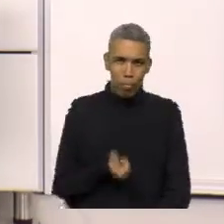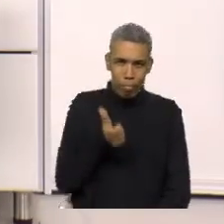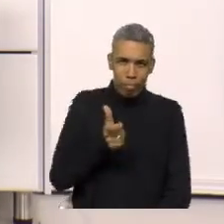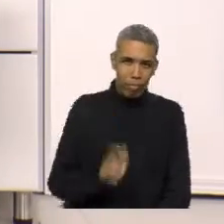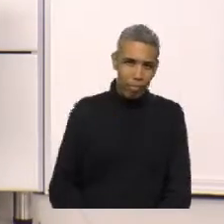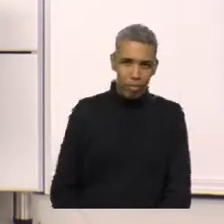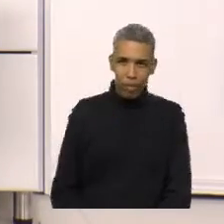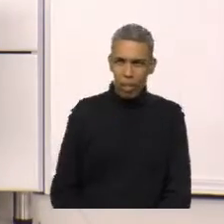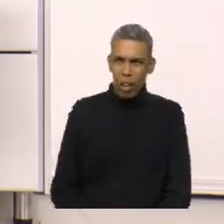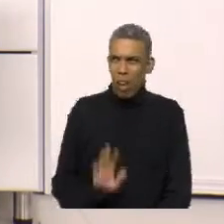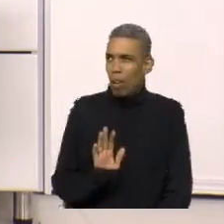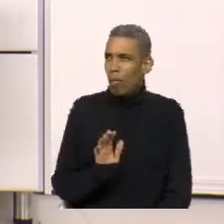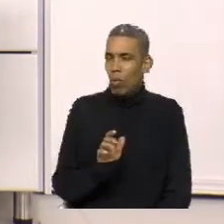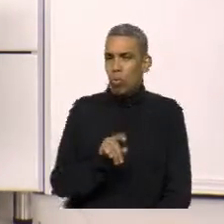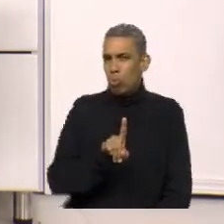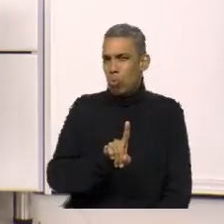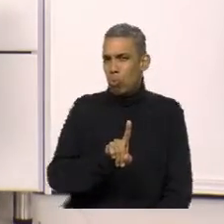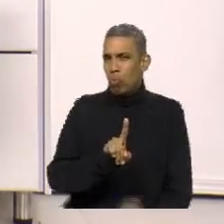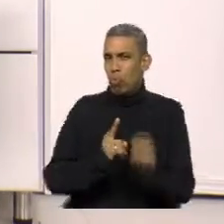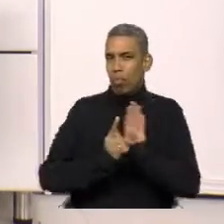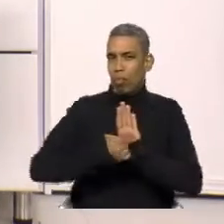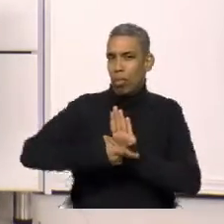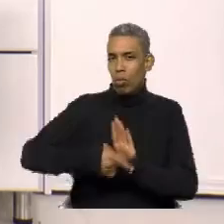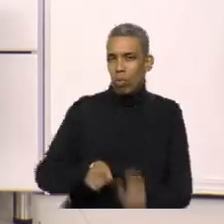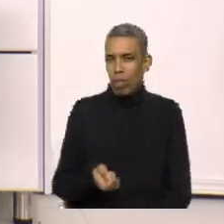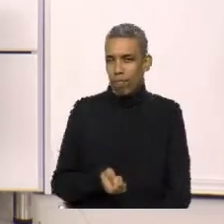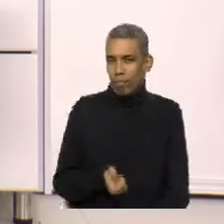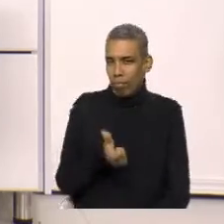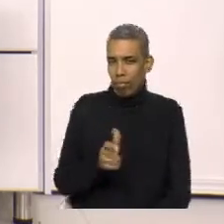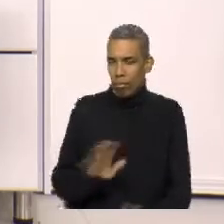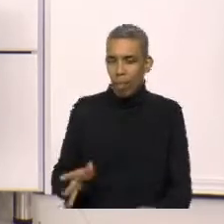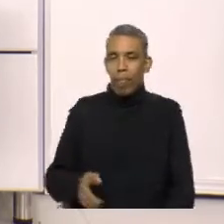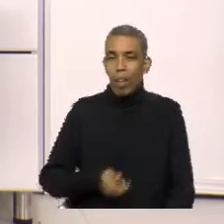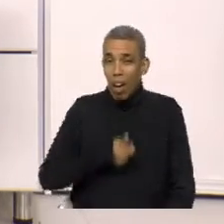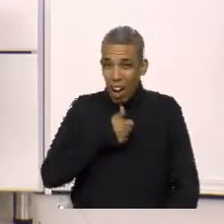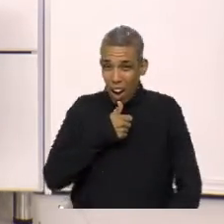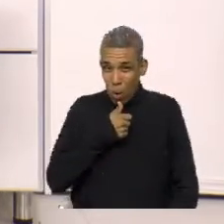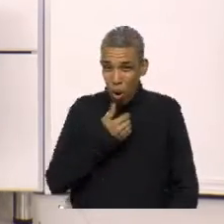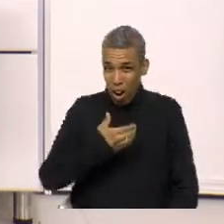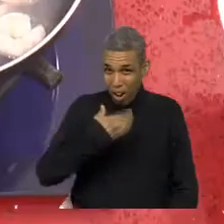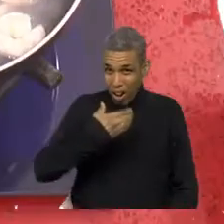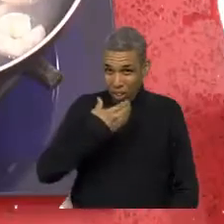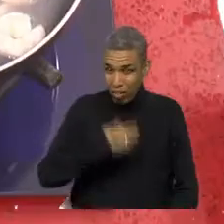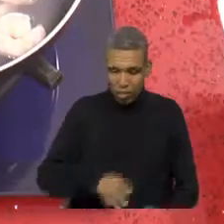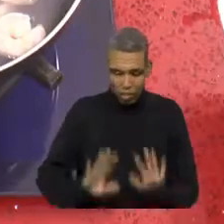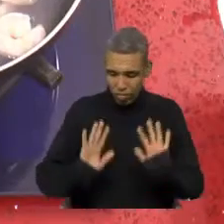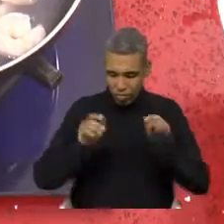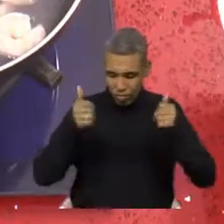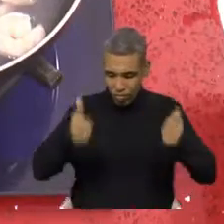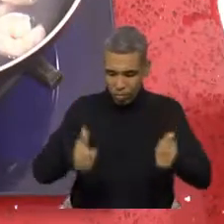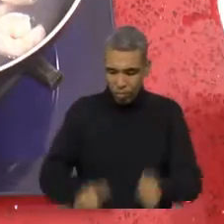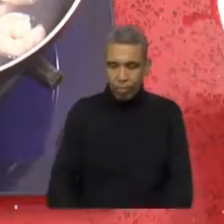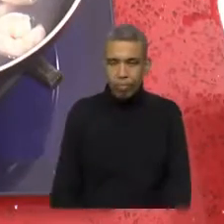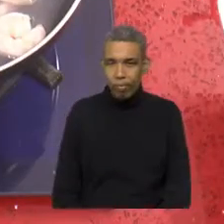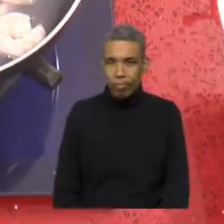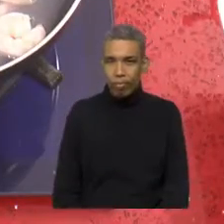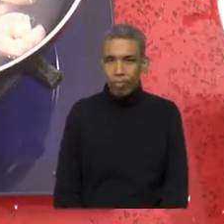un minuto por mucho, desde que el agua esté calientica. Y